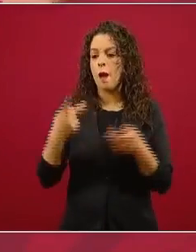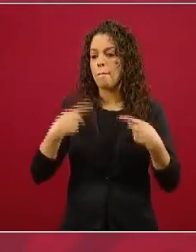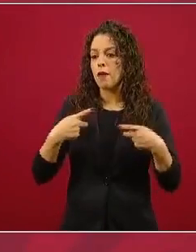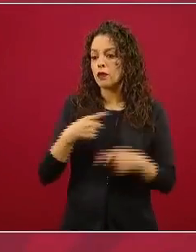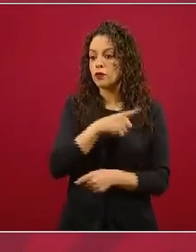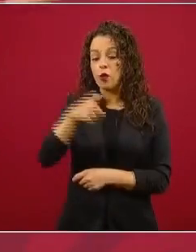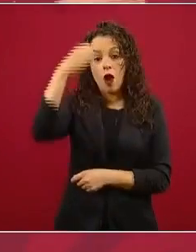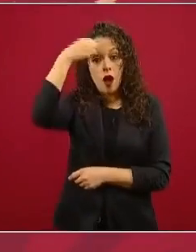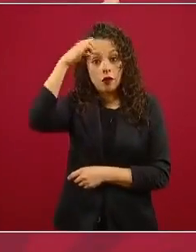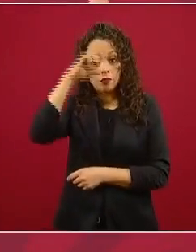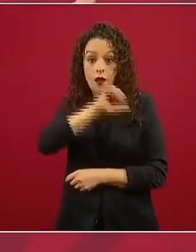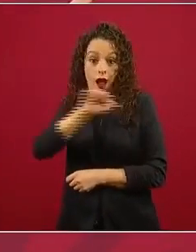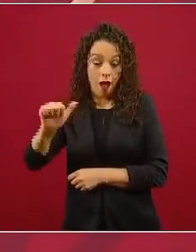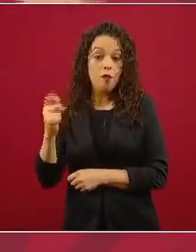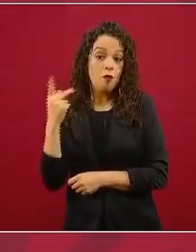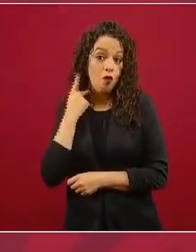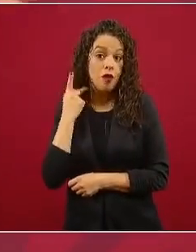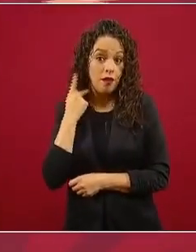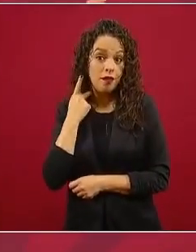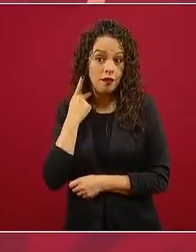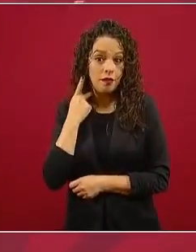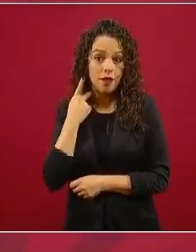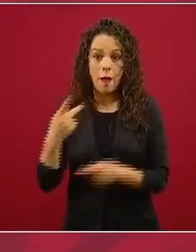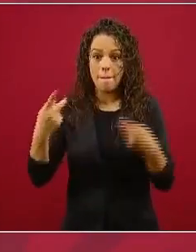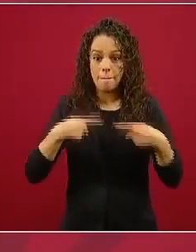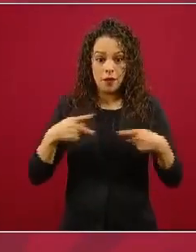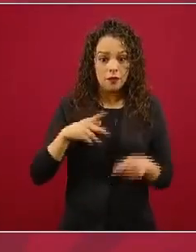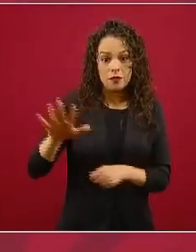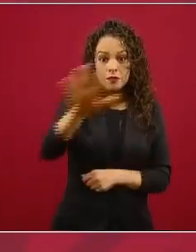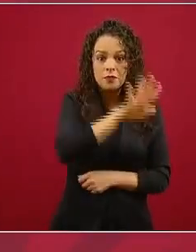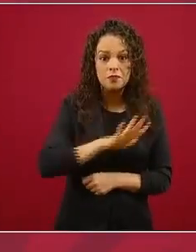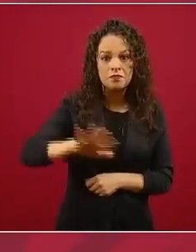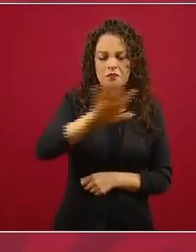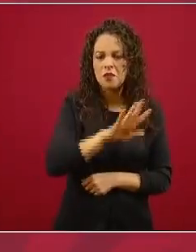pueblo no le entendía,